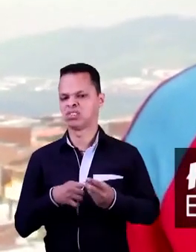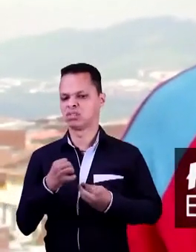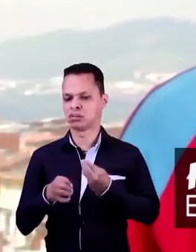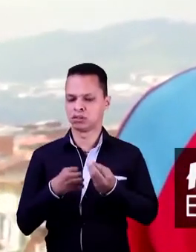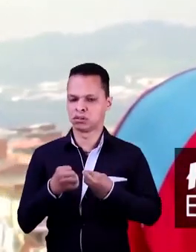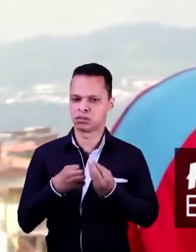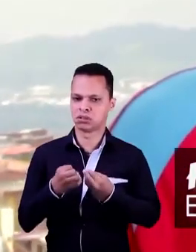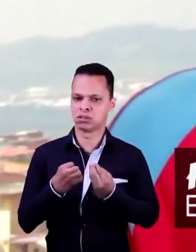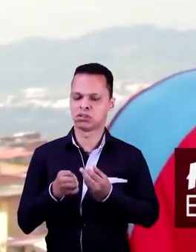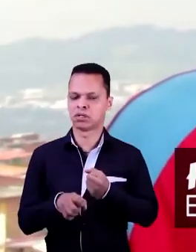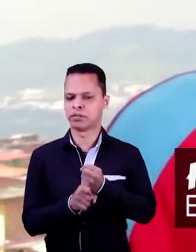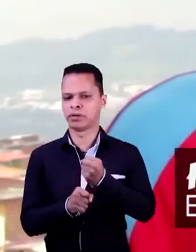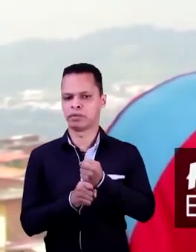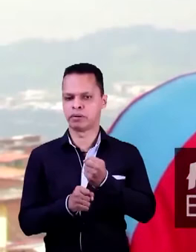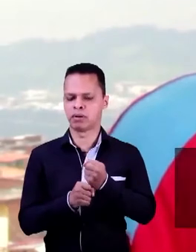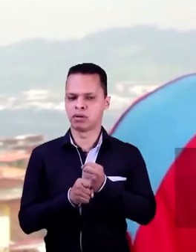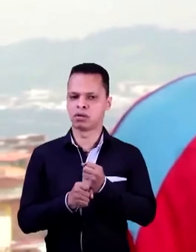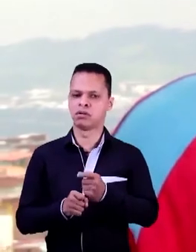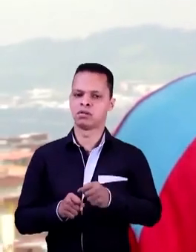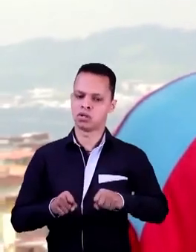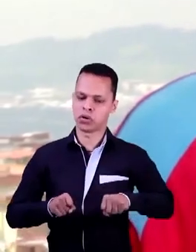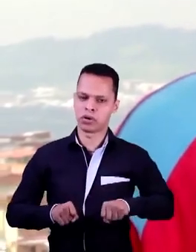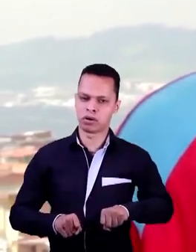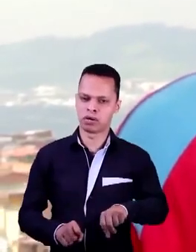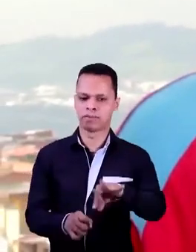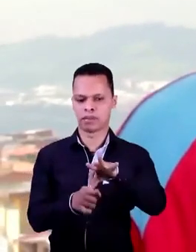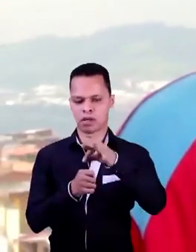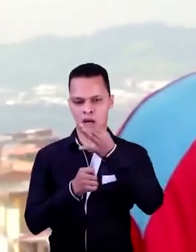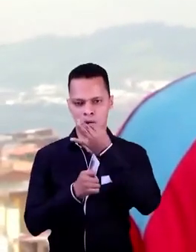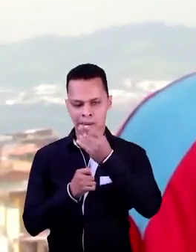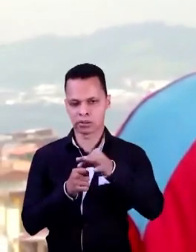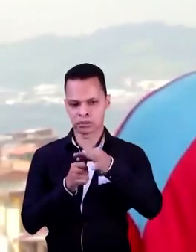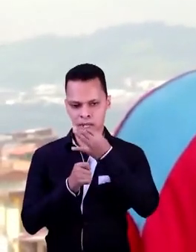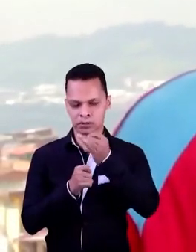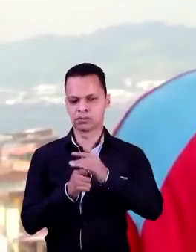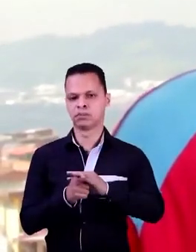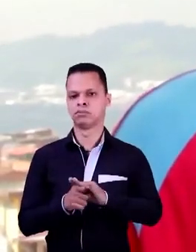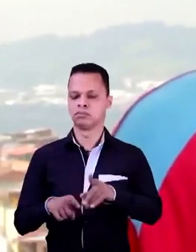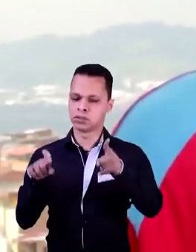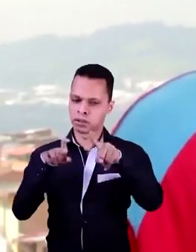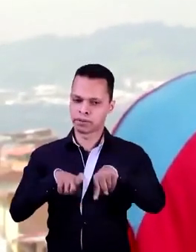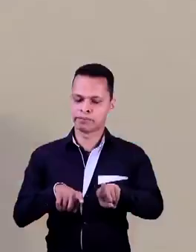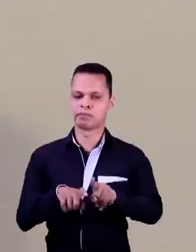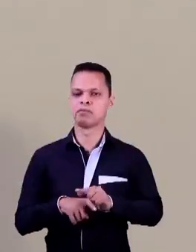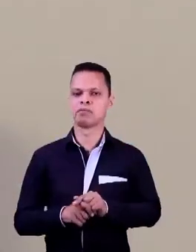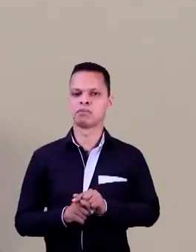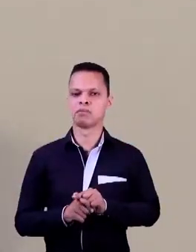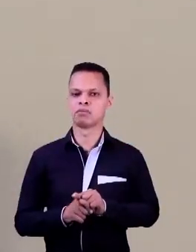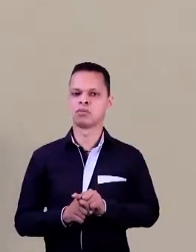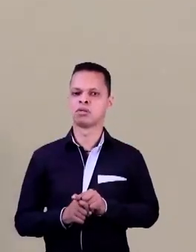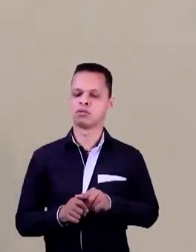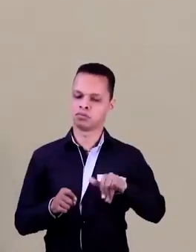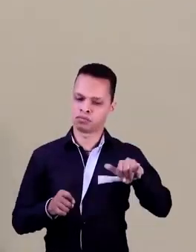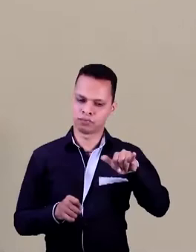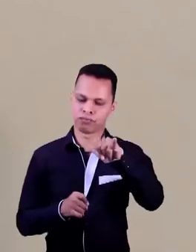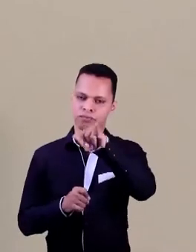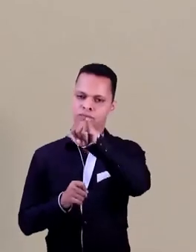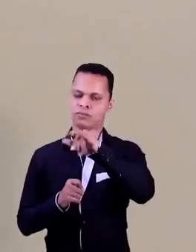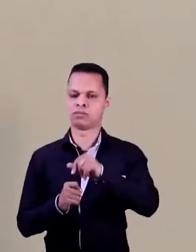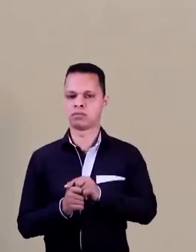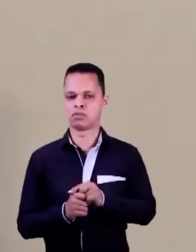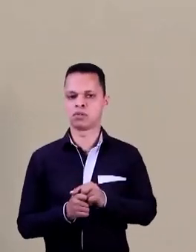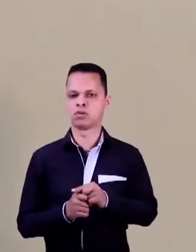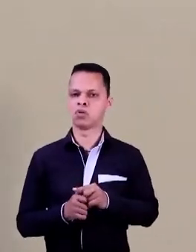dedico a trabajar un carro de crispetas y también las